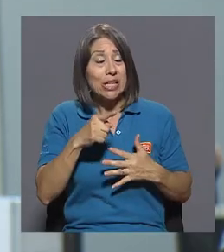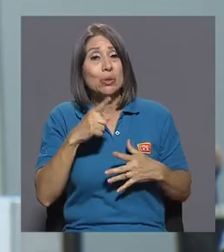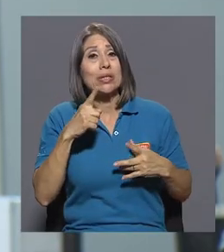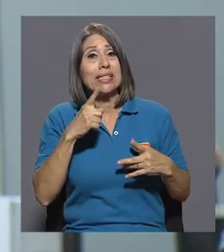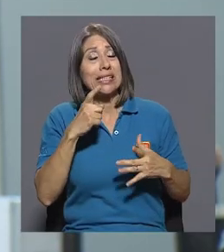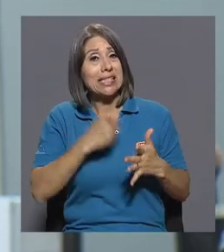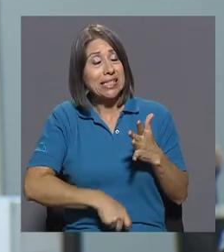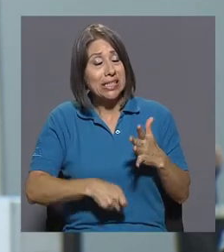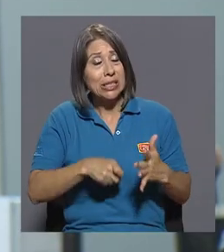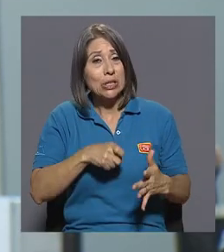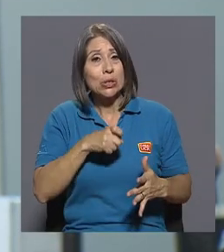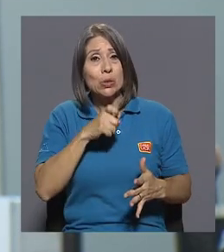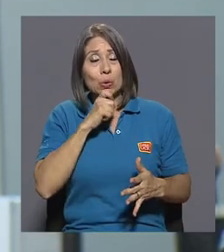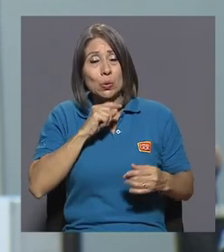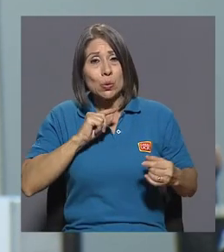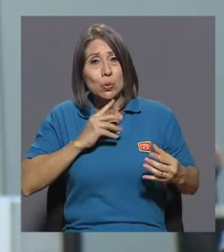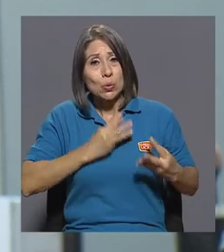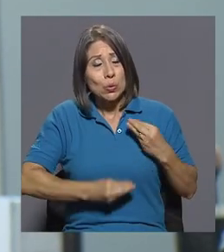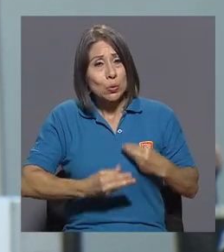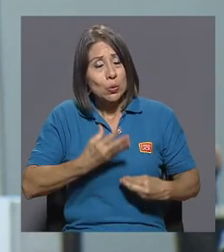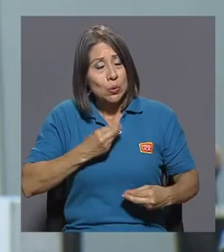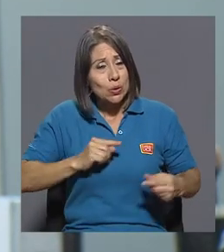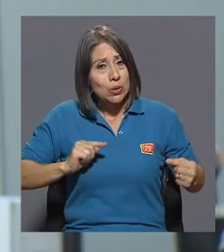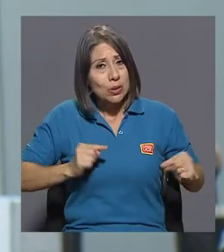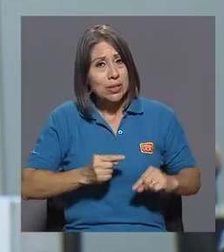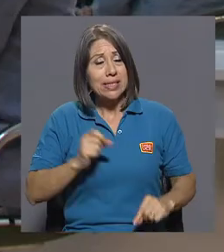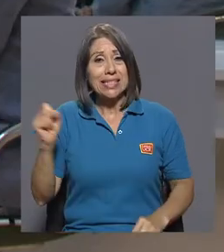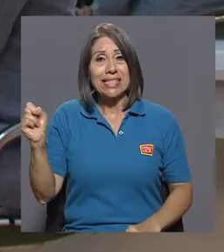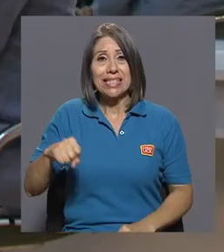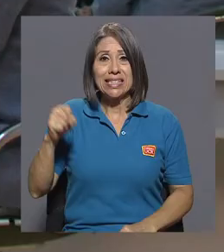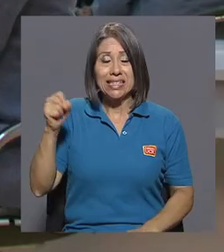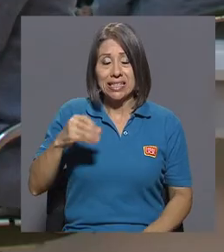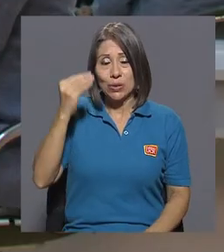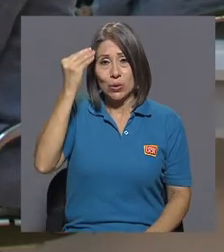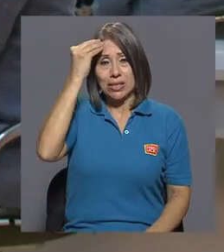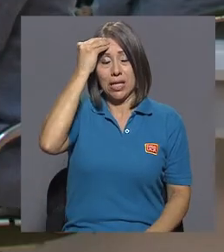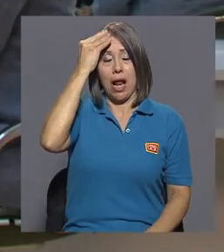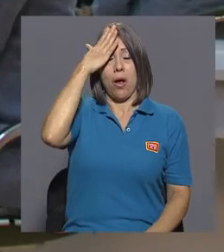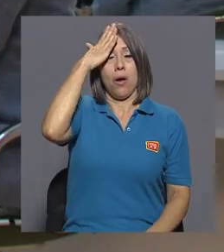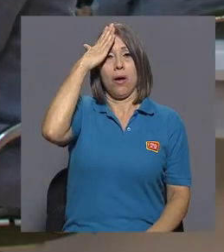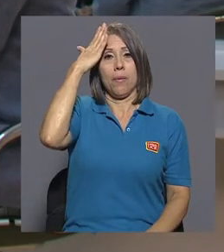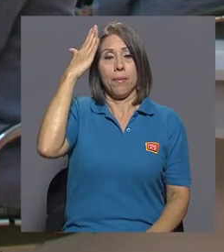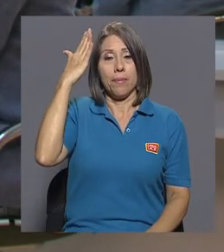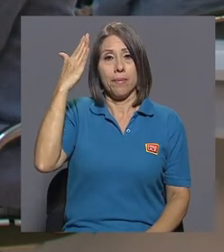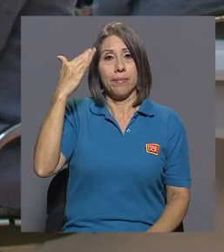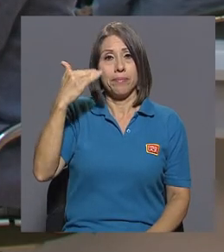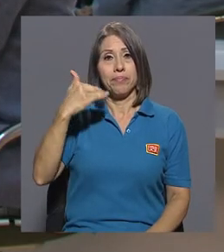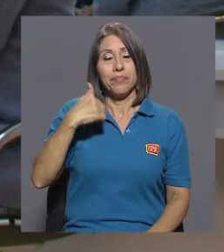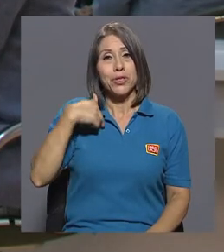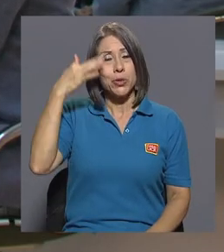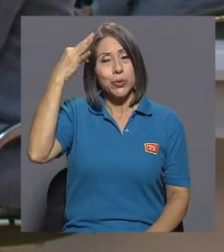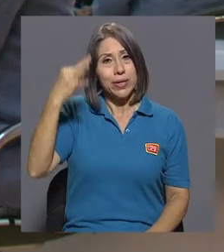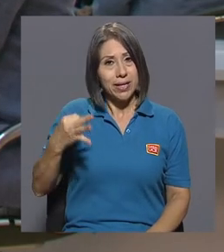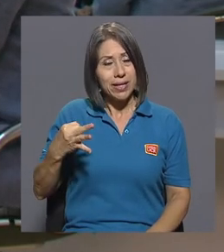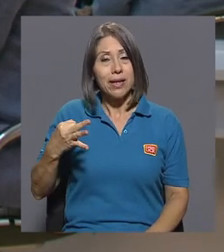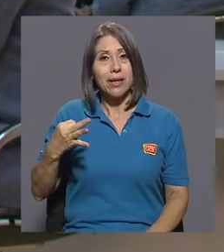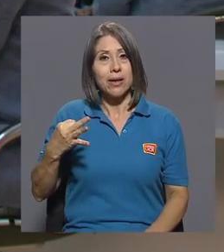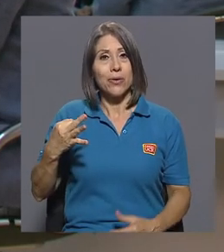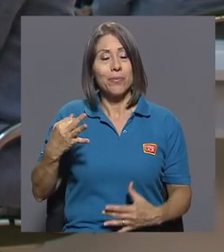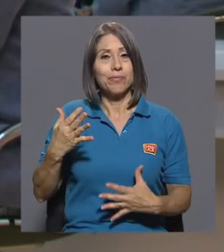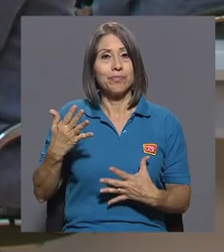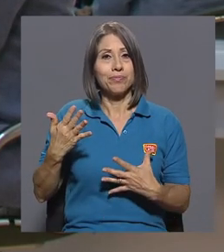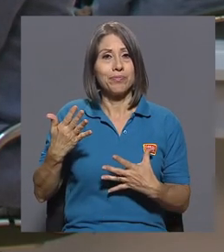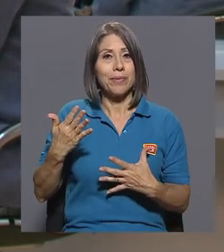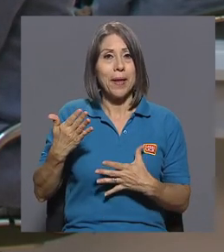sí, es una tortura, es un trauma. Que creo que parte de mi